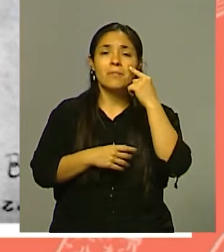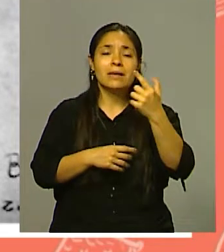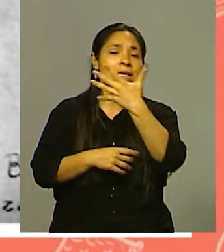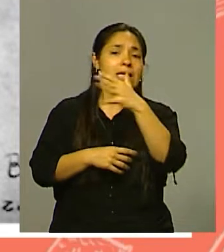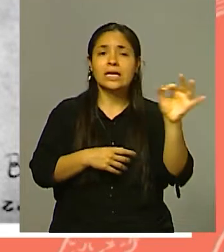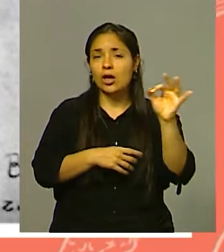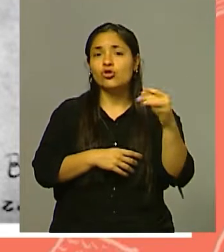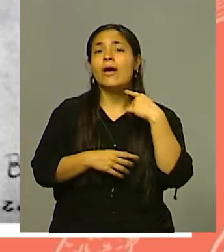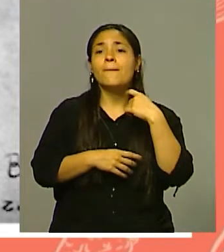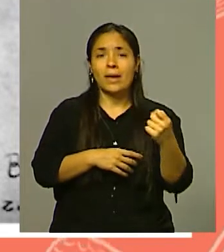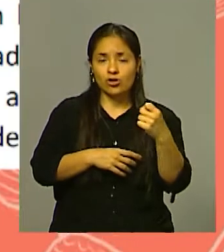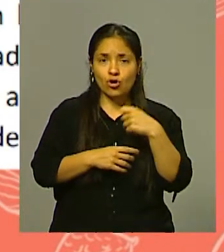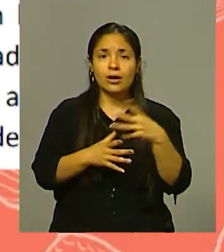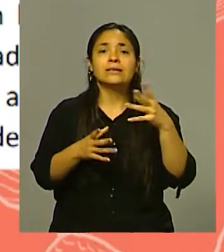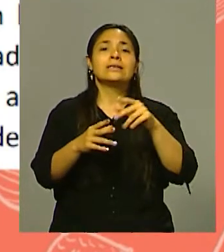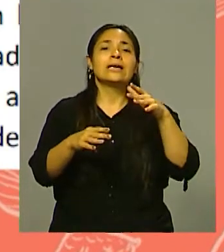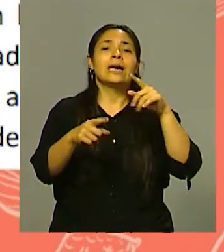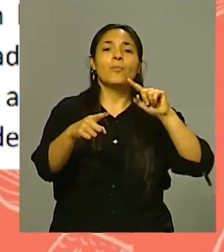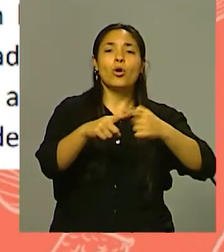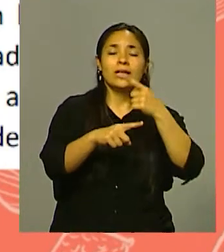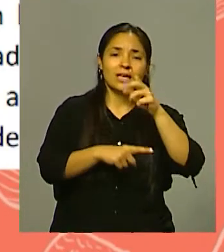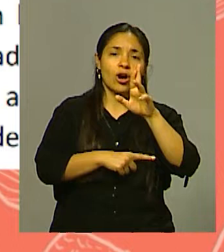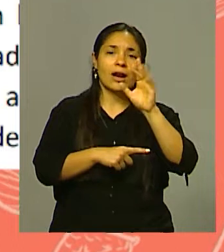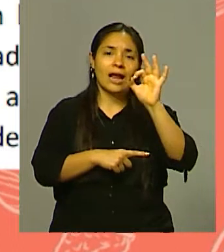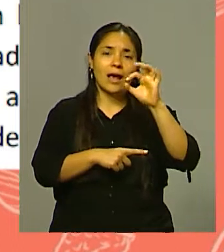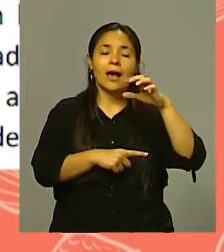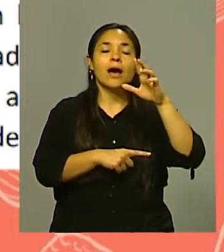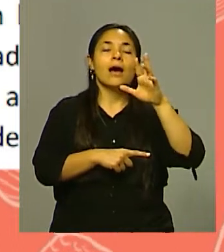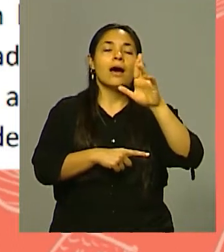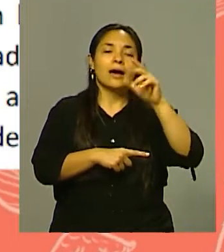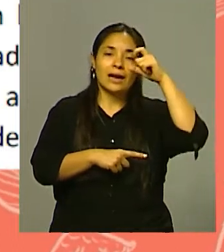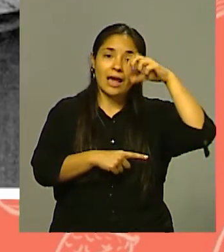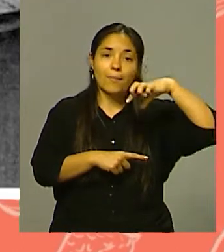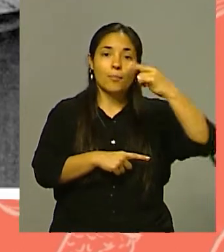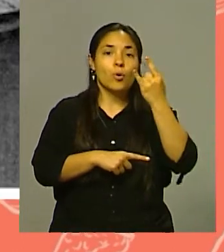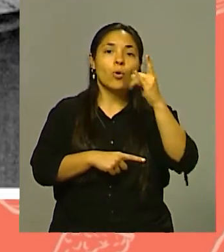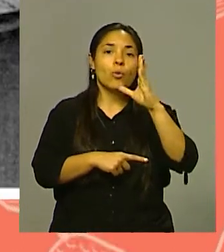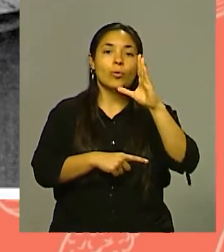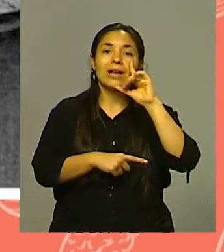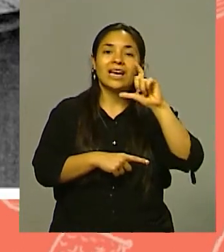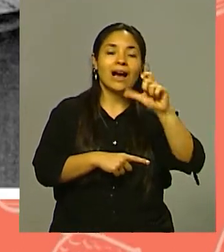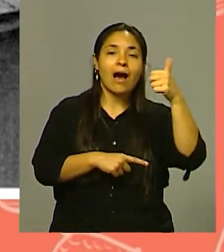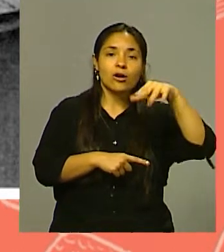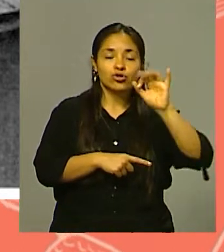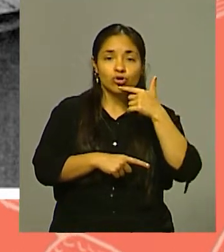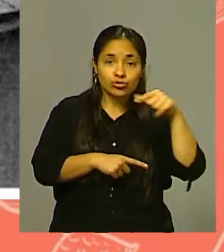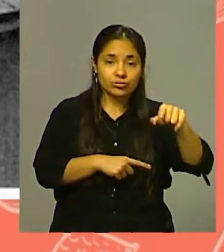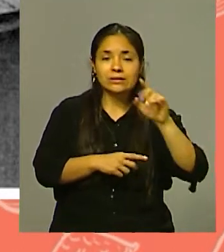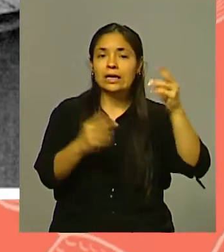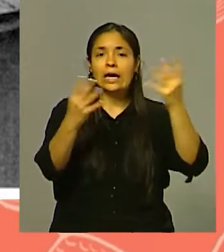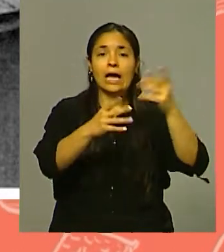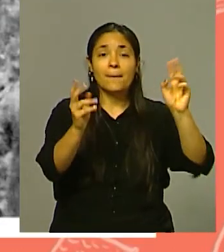que eran los republicanos que habían perdido la guerra y a quien Franco les retiró la nacionalidad